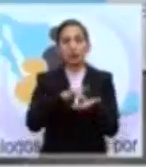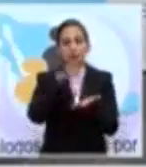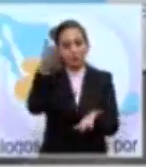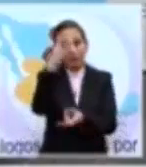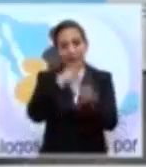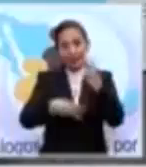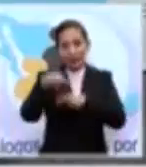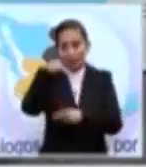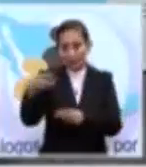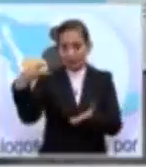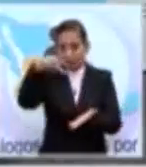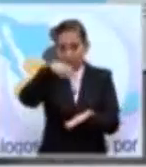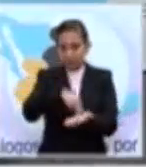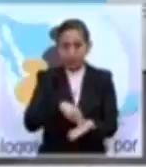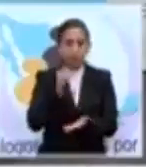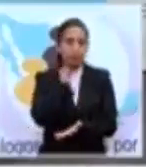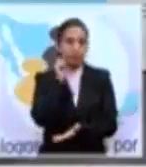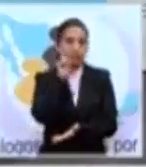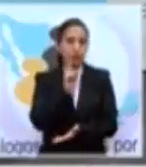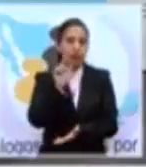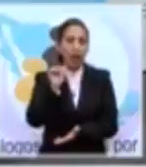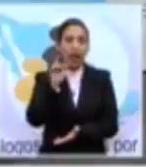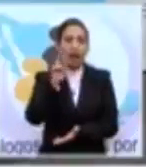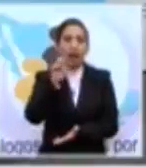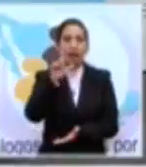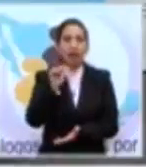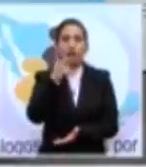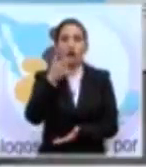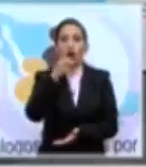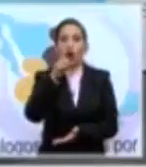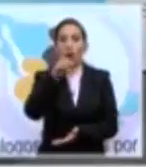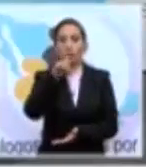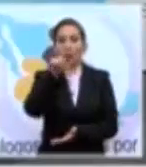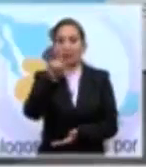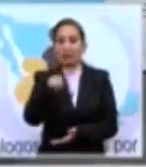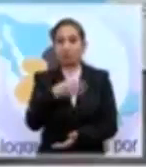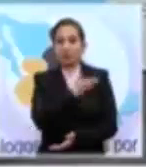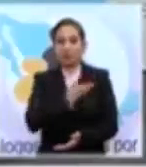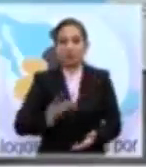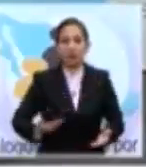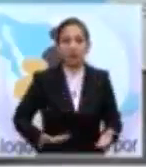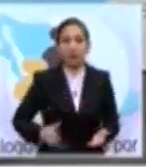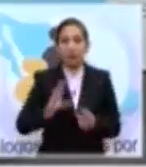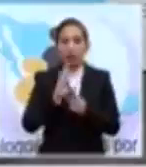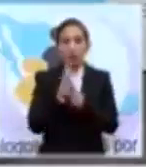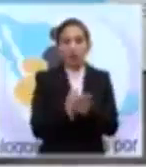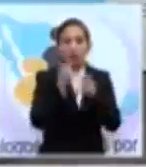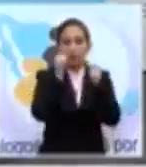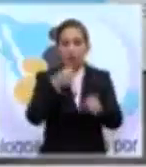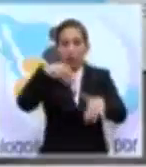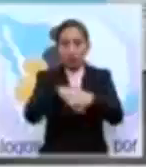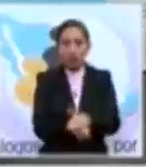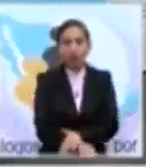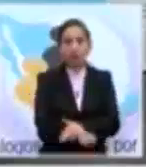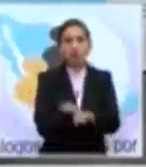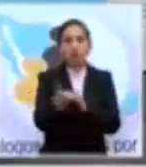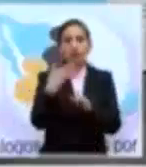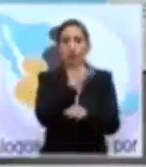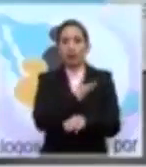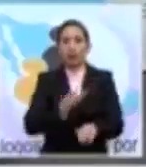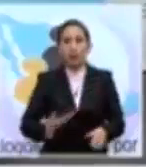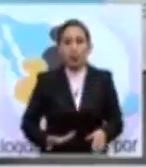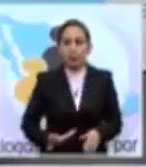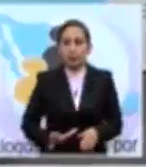Este acto de la senadora Arely Gómez González, presidenta del Comité de Garantía de Acceso y Transparencia de la Información